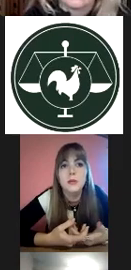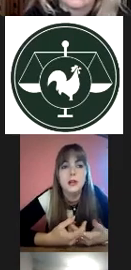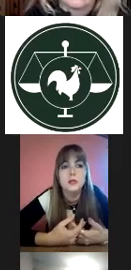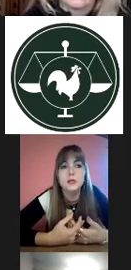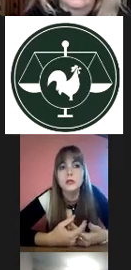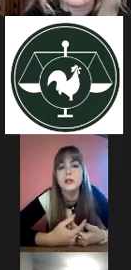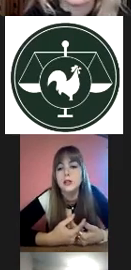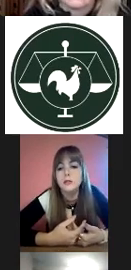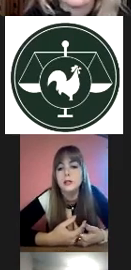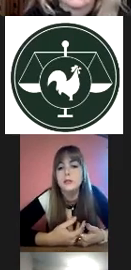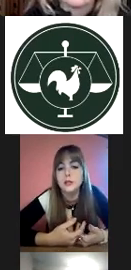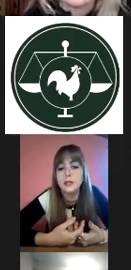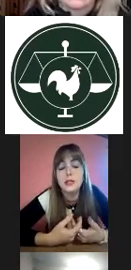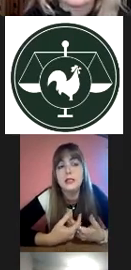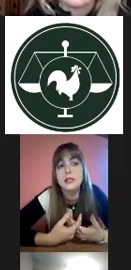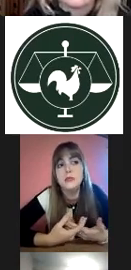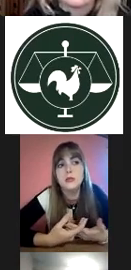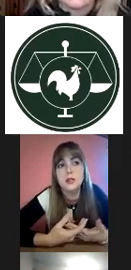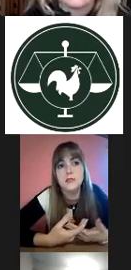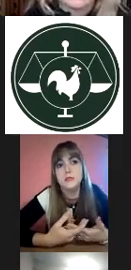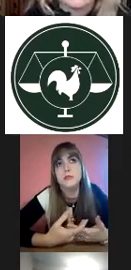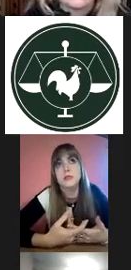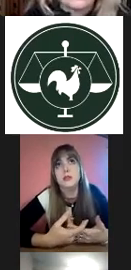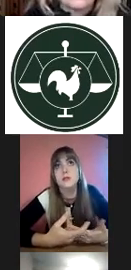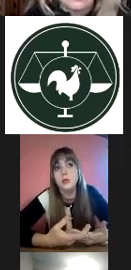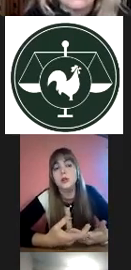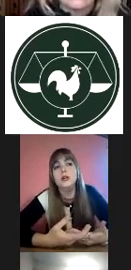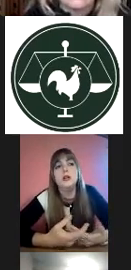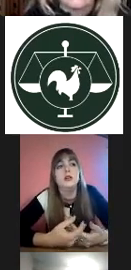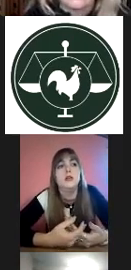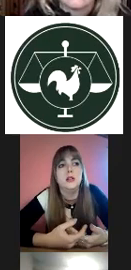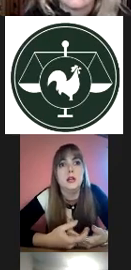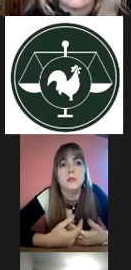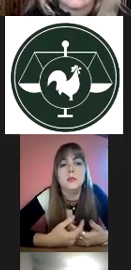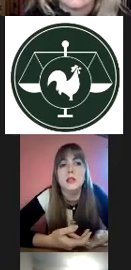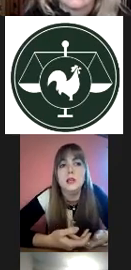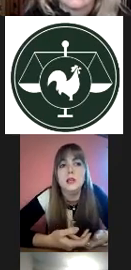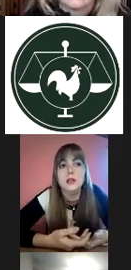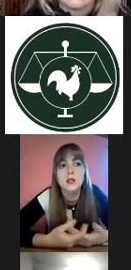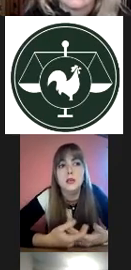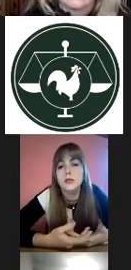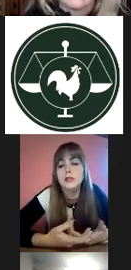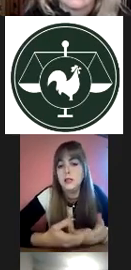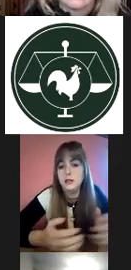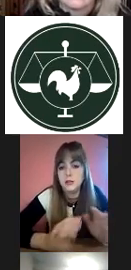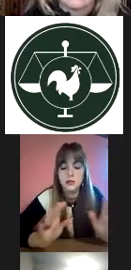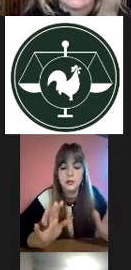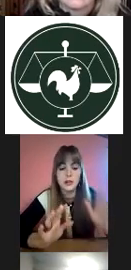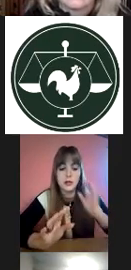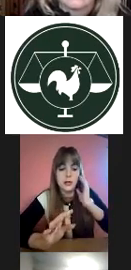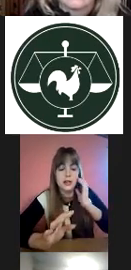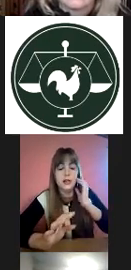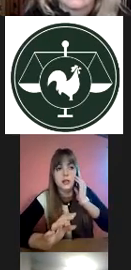vía pública, con todo es realmente importante. Así como se difundió, ¿no?, en aquel momento hasta el día de hoy, la importancia de la